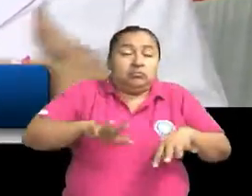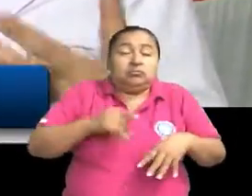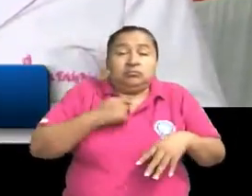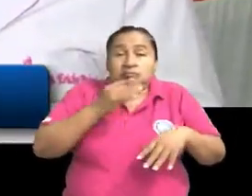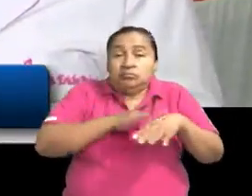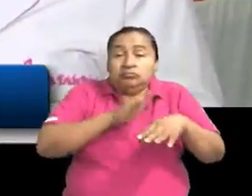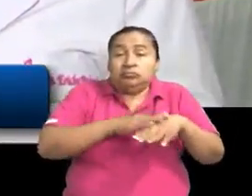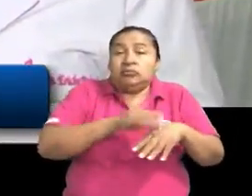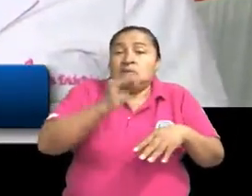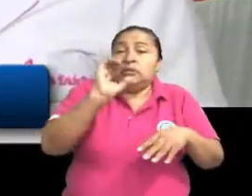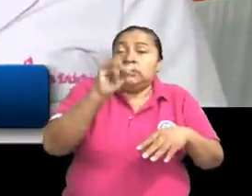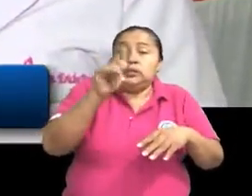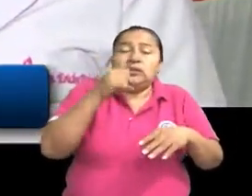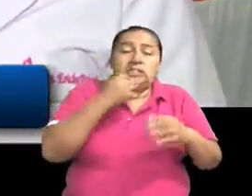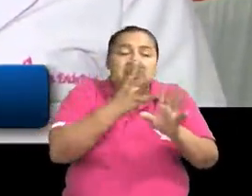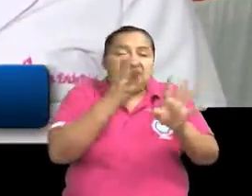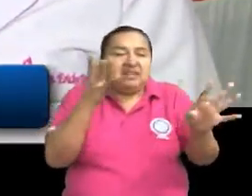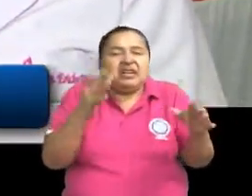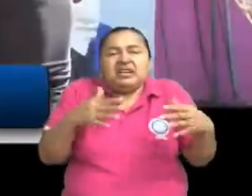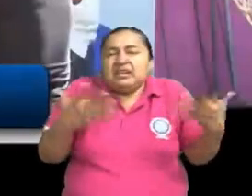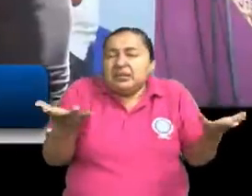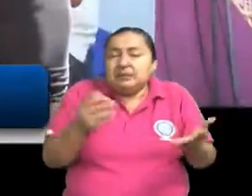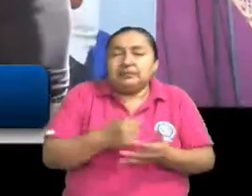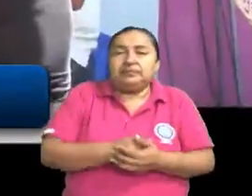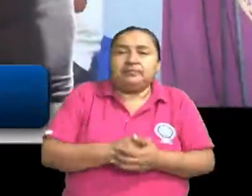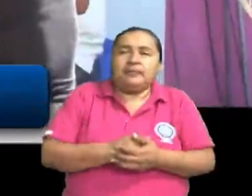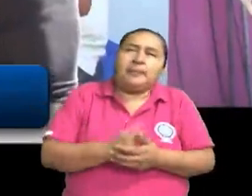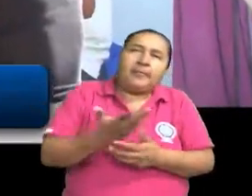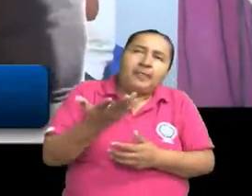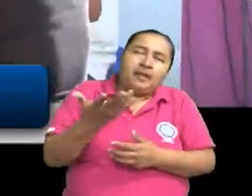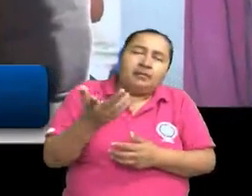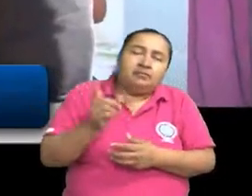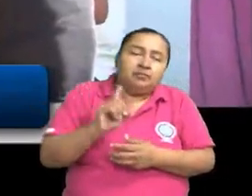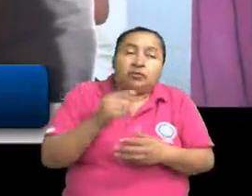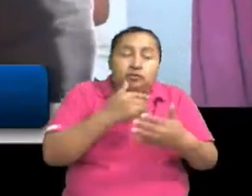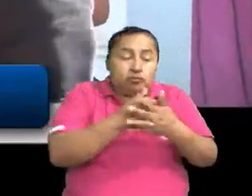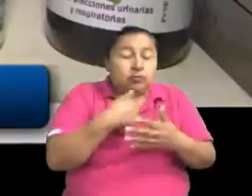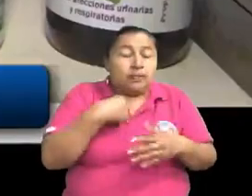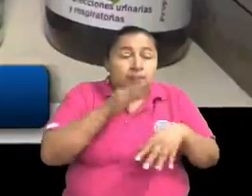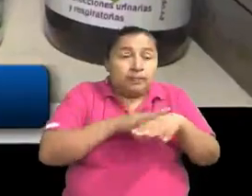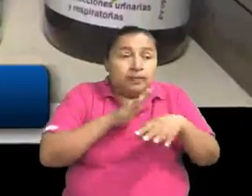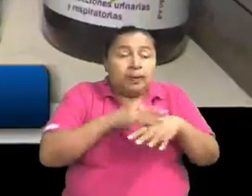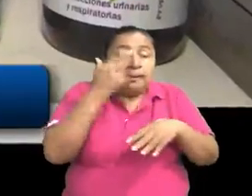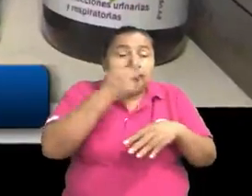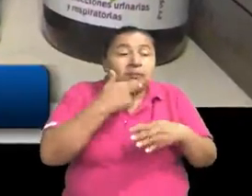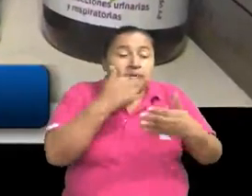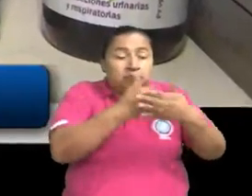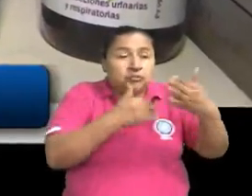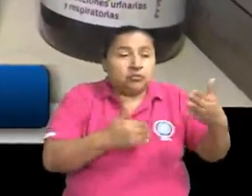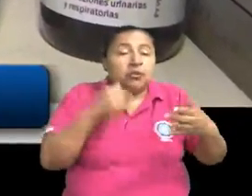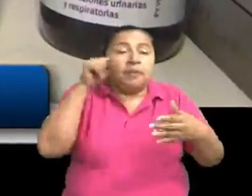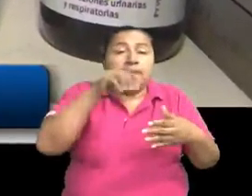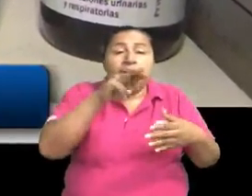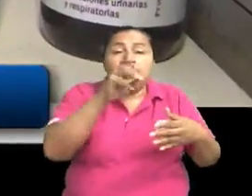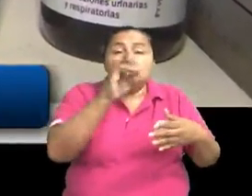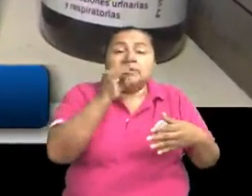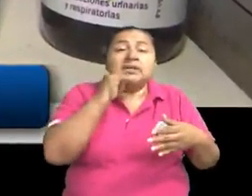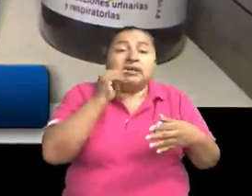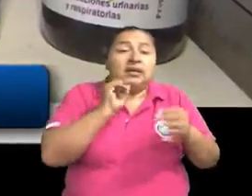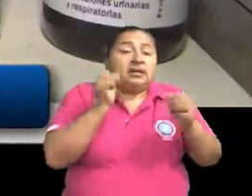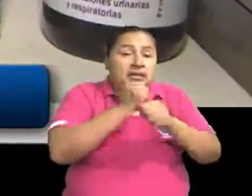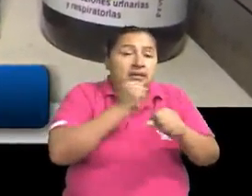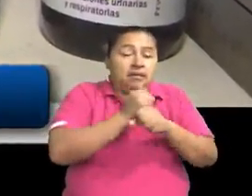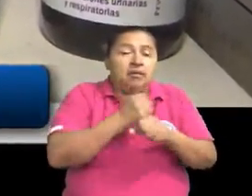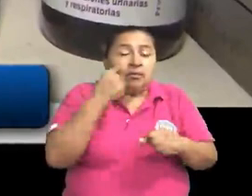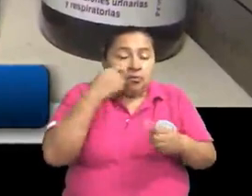pide cita, se hace fila, ¿cómo es la cosa? Solamente es solicitar la consulta con medicina natural y pues los horarios de atención